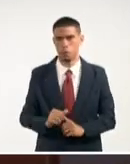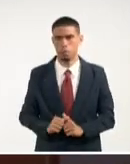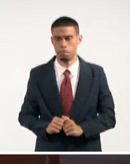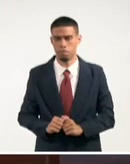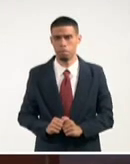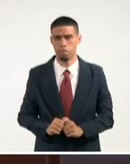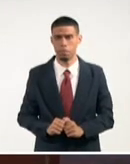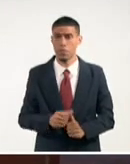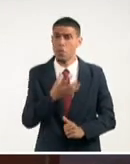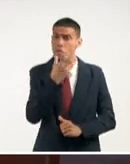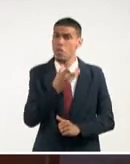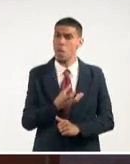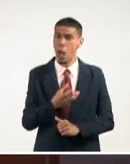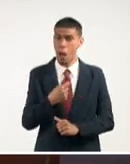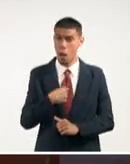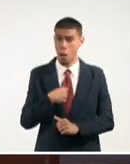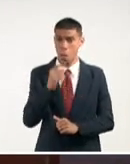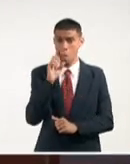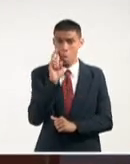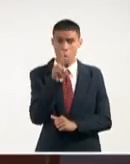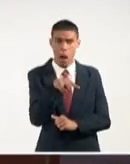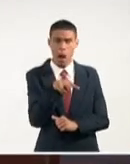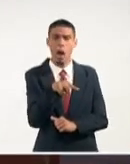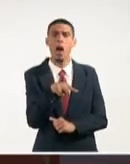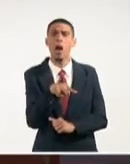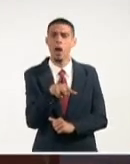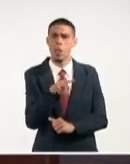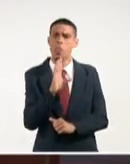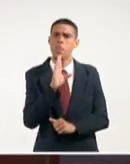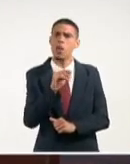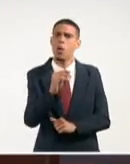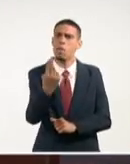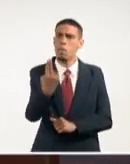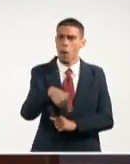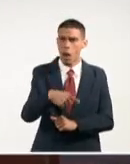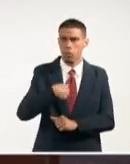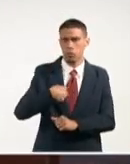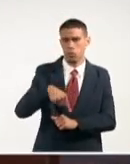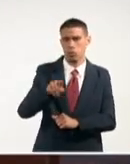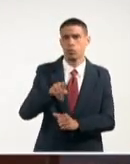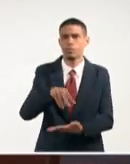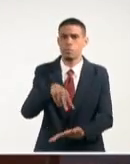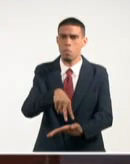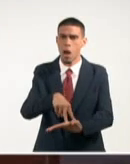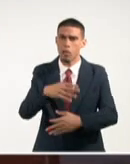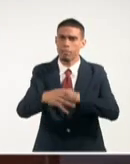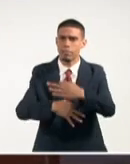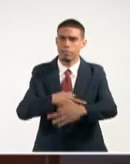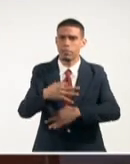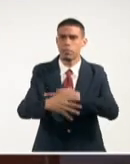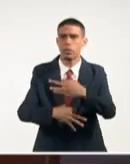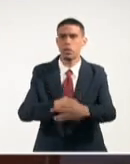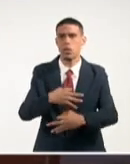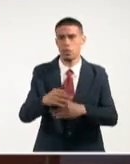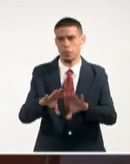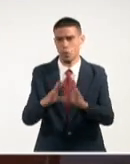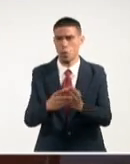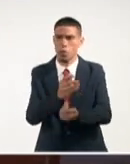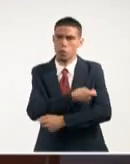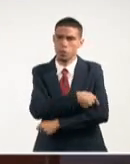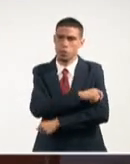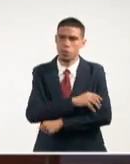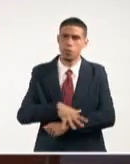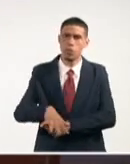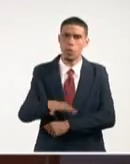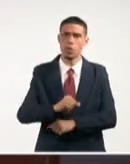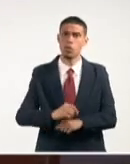Fidel, al verme, ordenó que subiera a la tribuna y hablara a los presentes. Solo